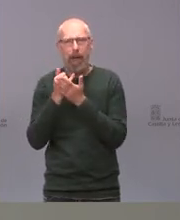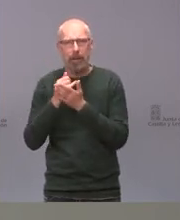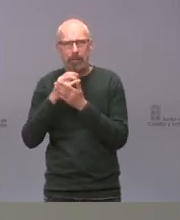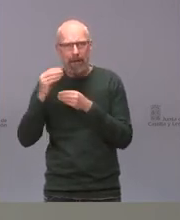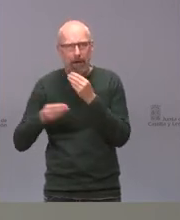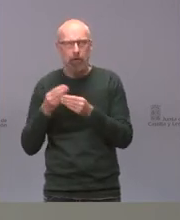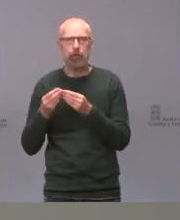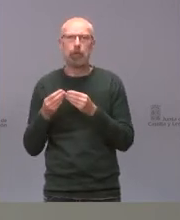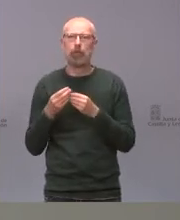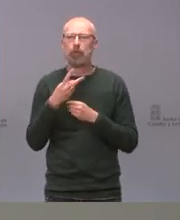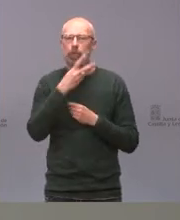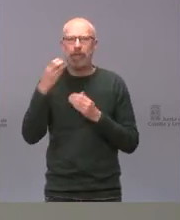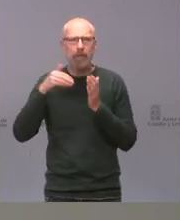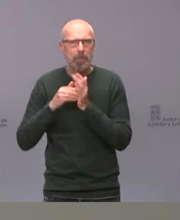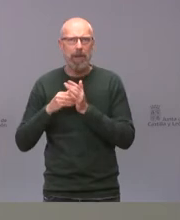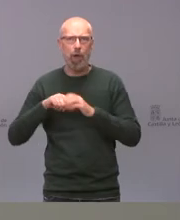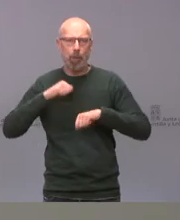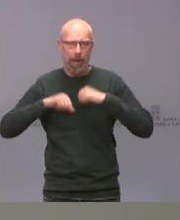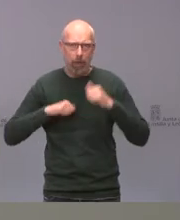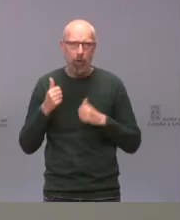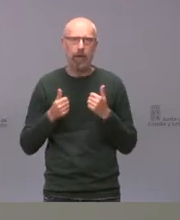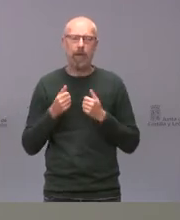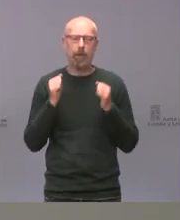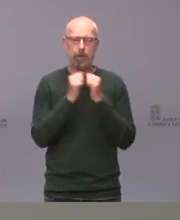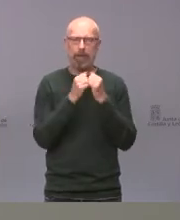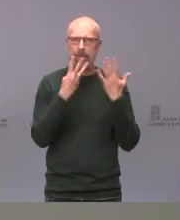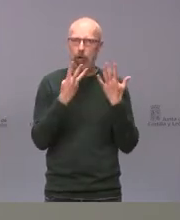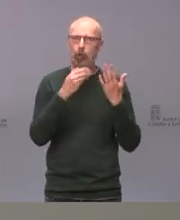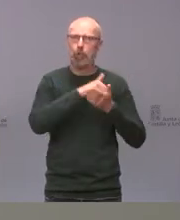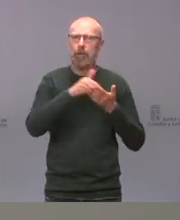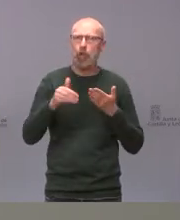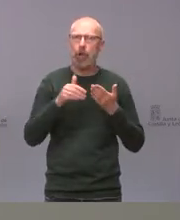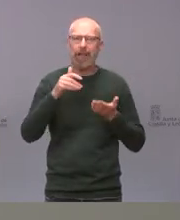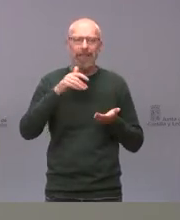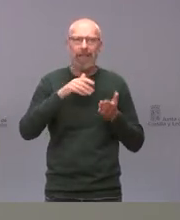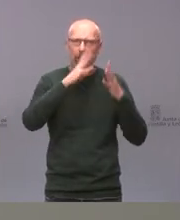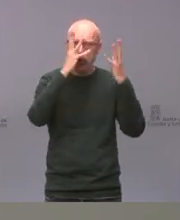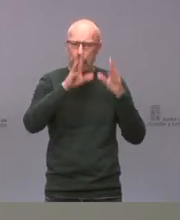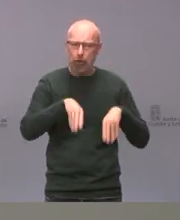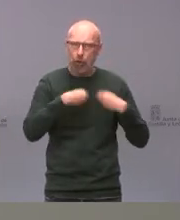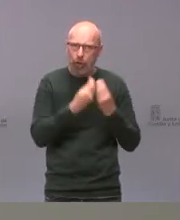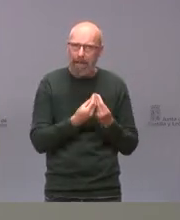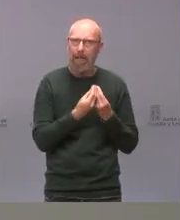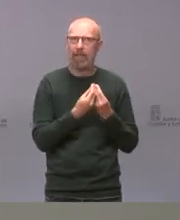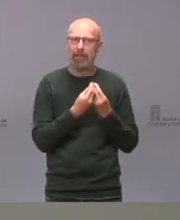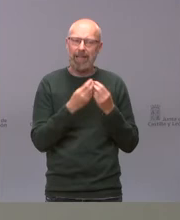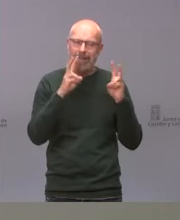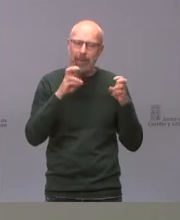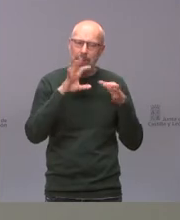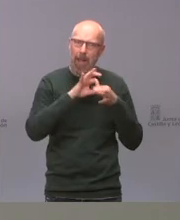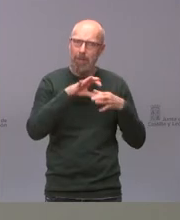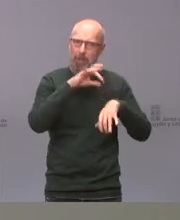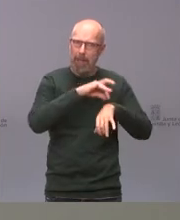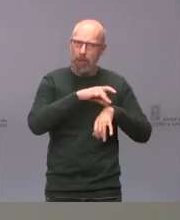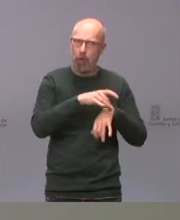210.000 operaciones, más de 28 millones de actos médicos hemos hecho durante el año 2020.